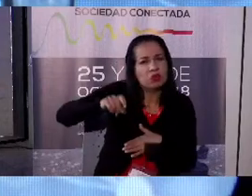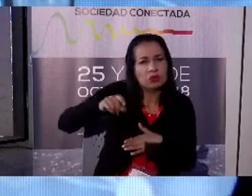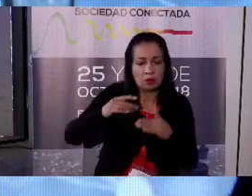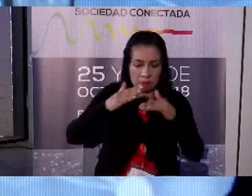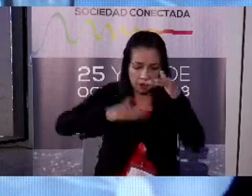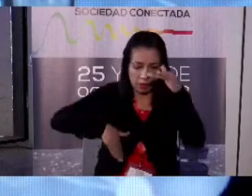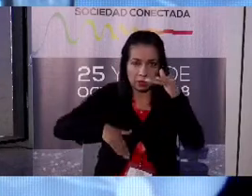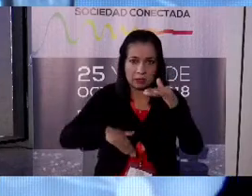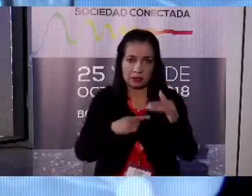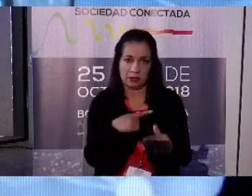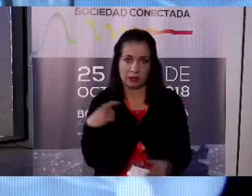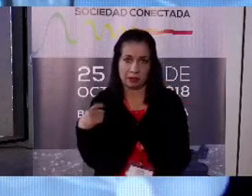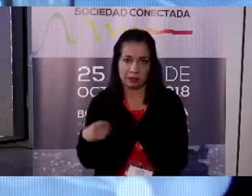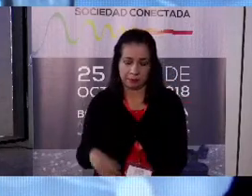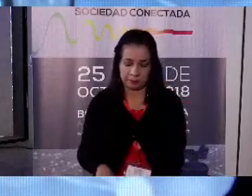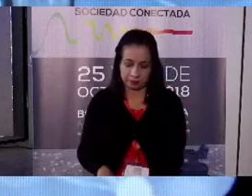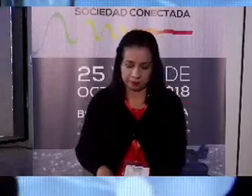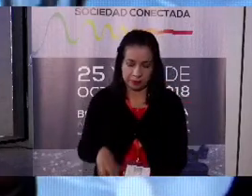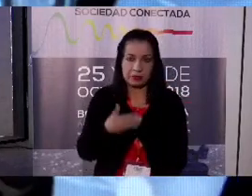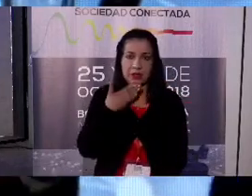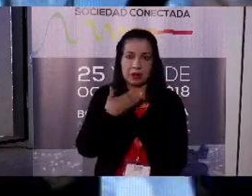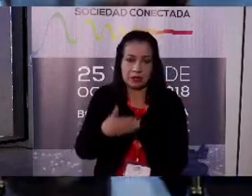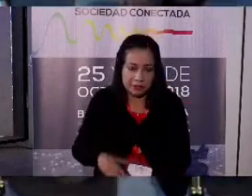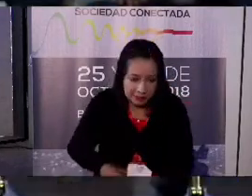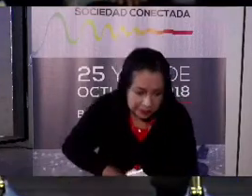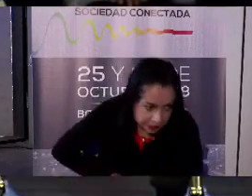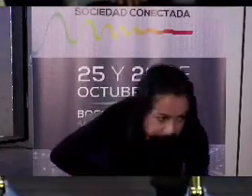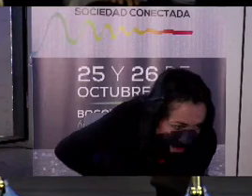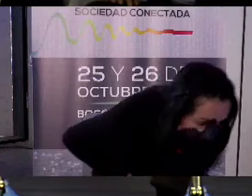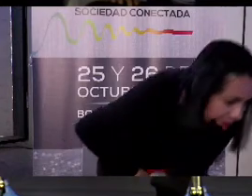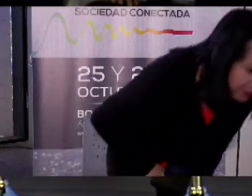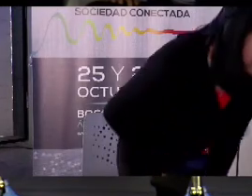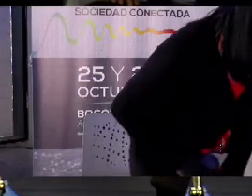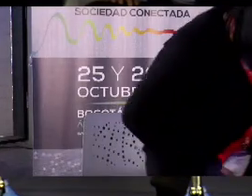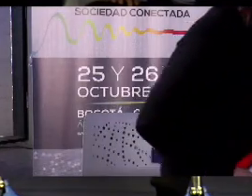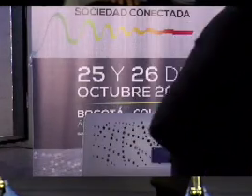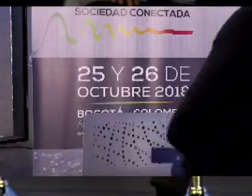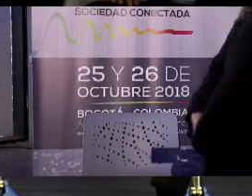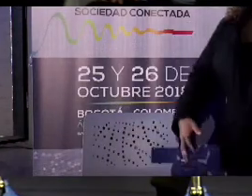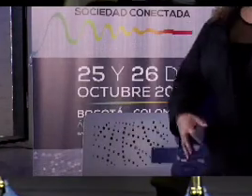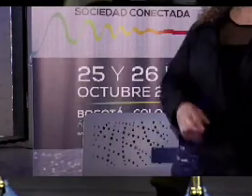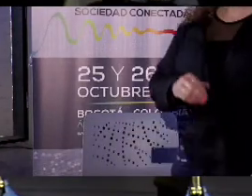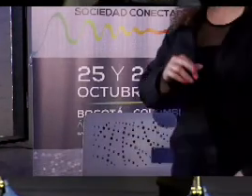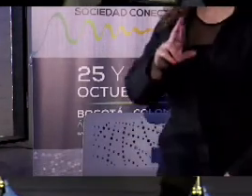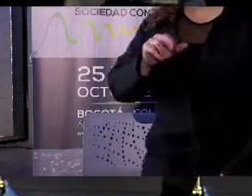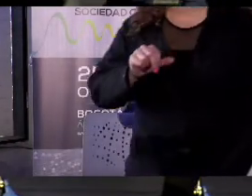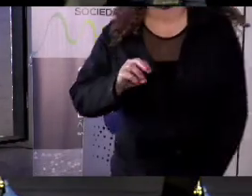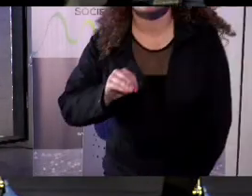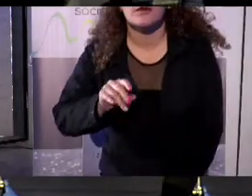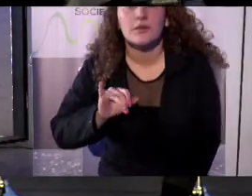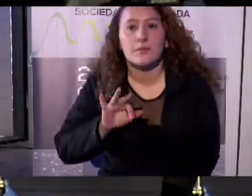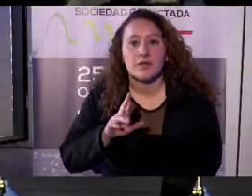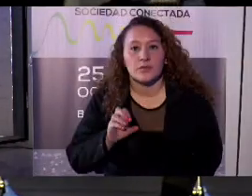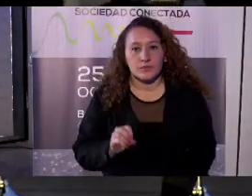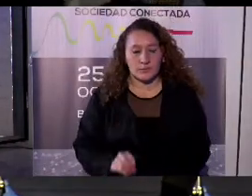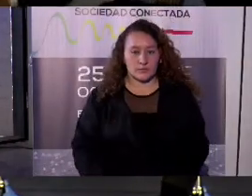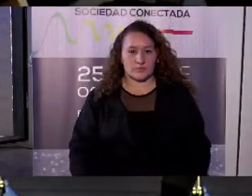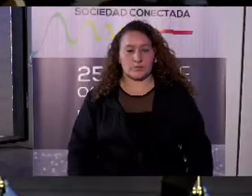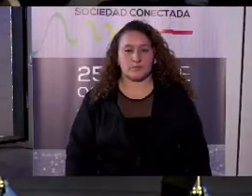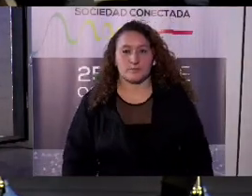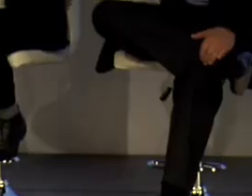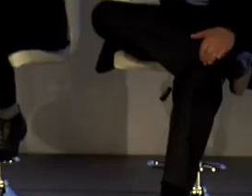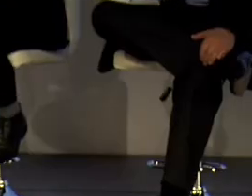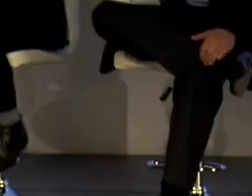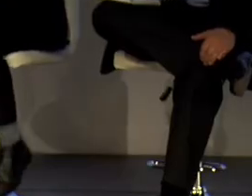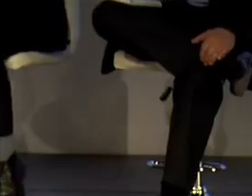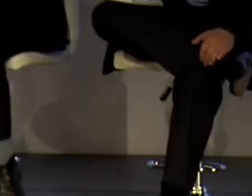100 mw Gracias Ramiro y luego Don Eh bueno